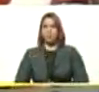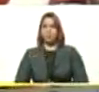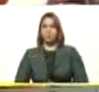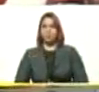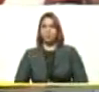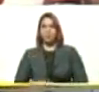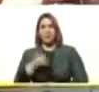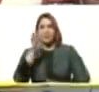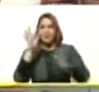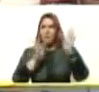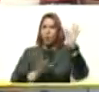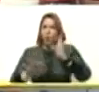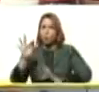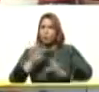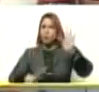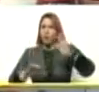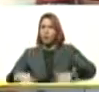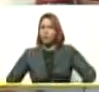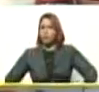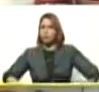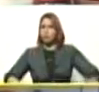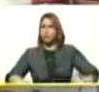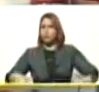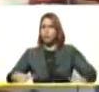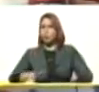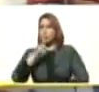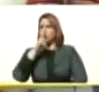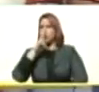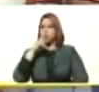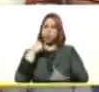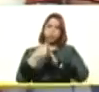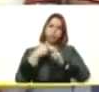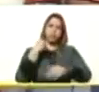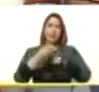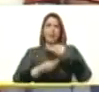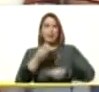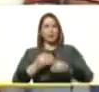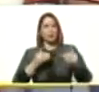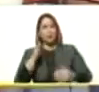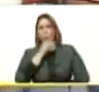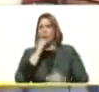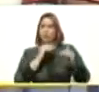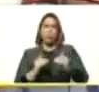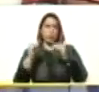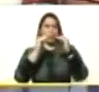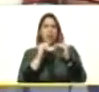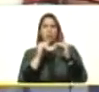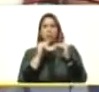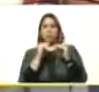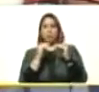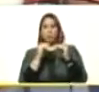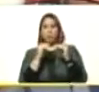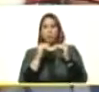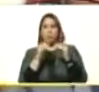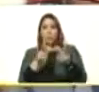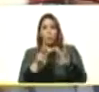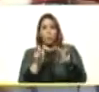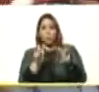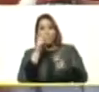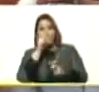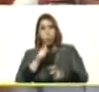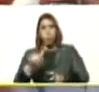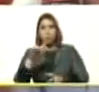Y esas fórmulas del capitalismo salvaje han generado desigualdad en los ingresos del